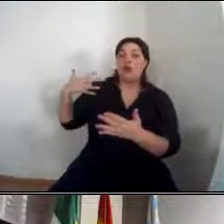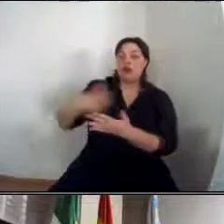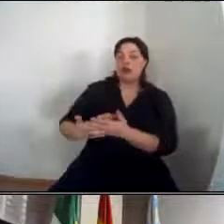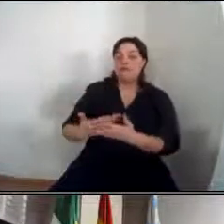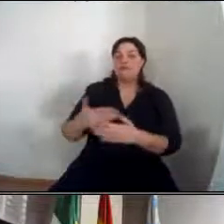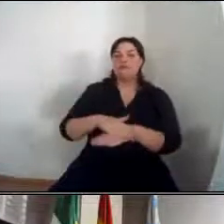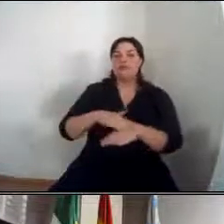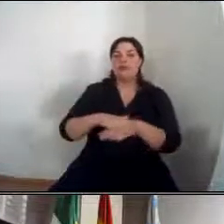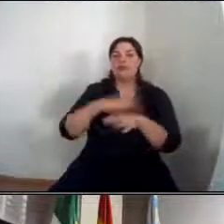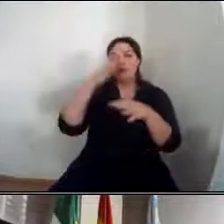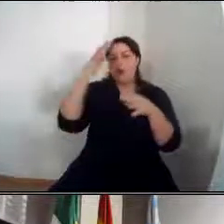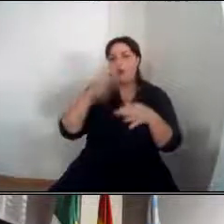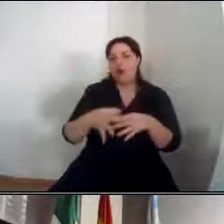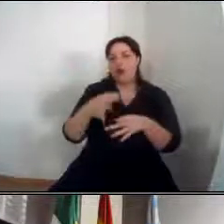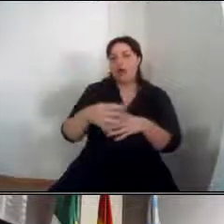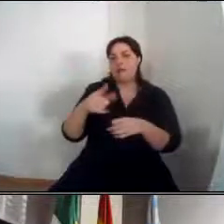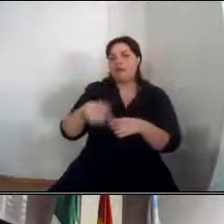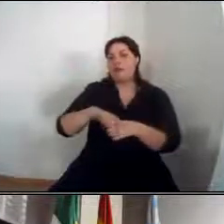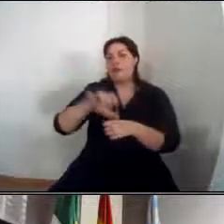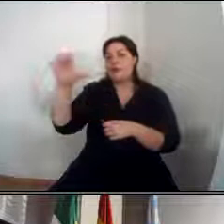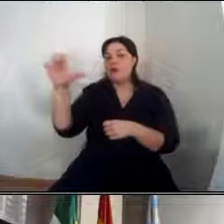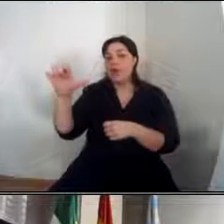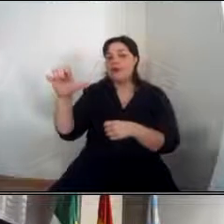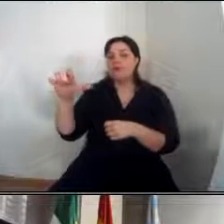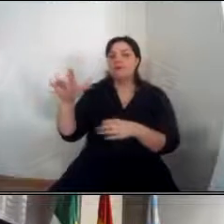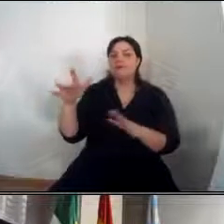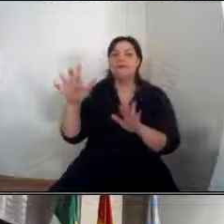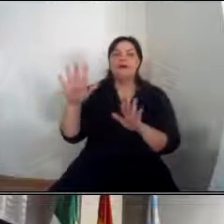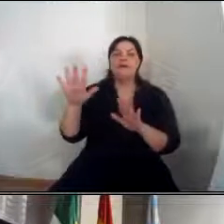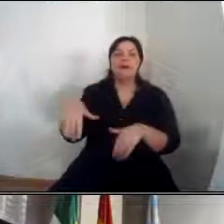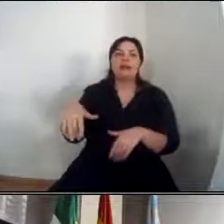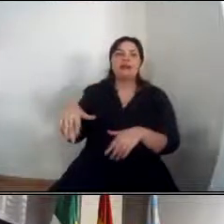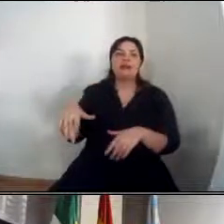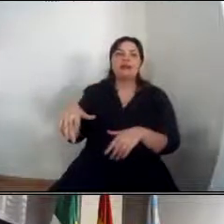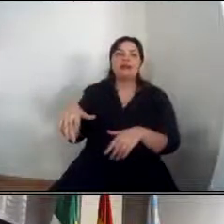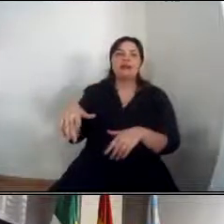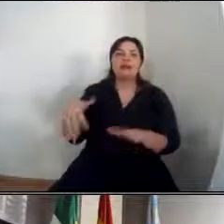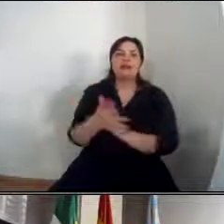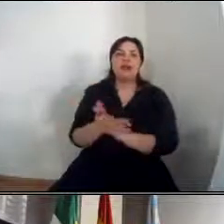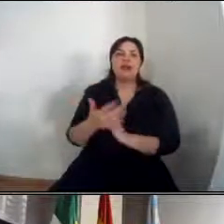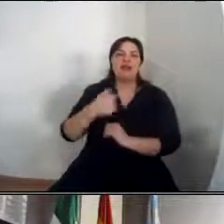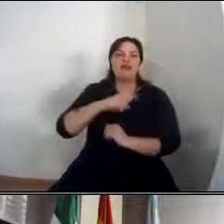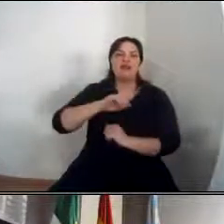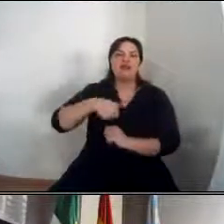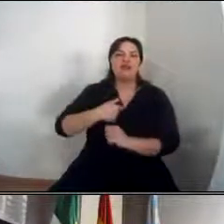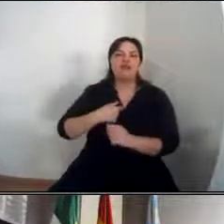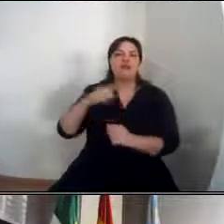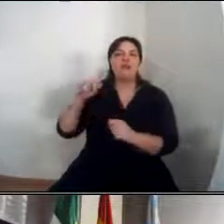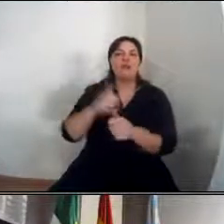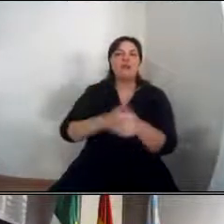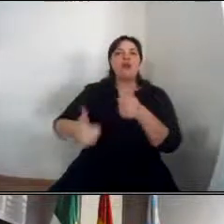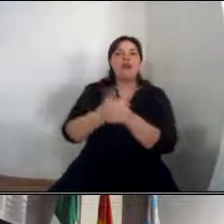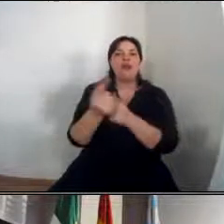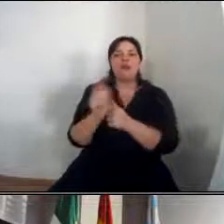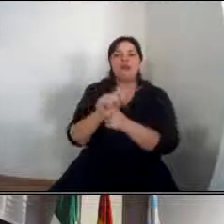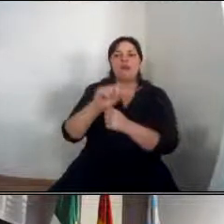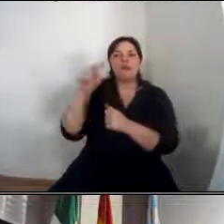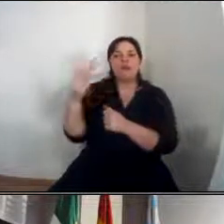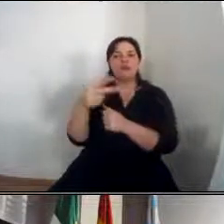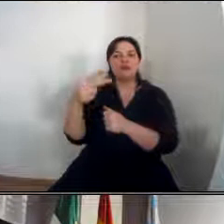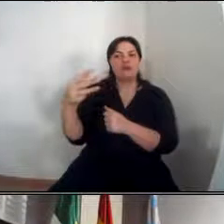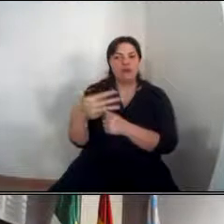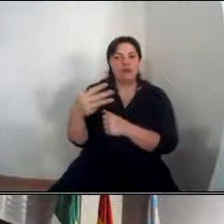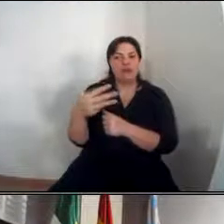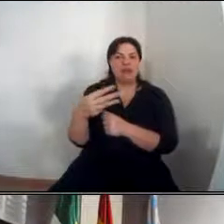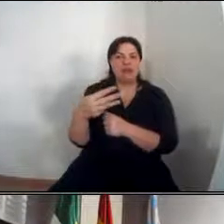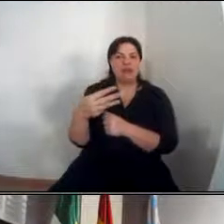Local Europea, la verdad es que nos ha relegado a un segundo o tercer plano a la hora de las decisiones de